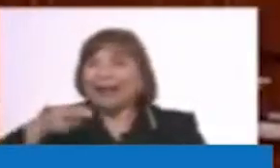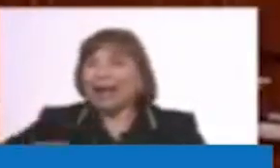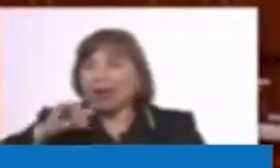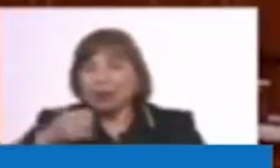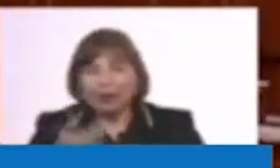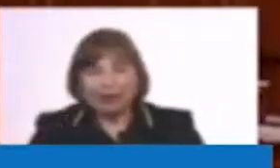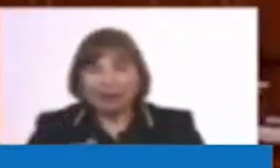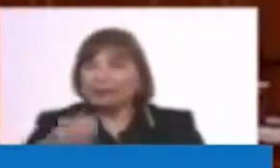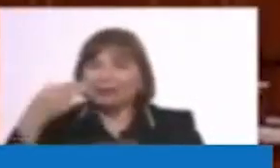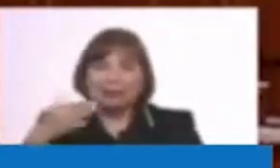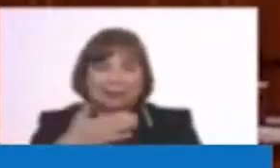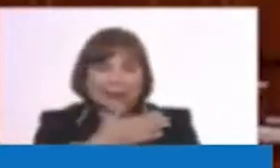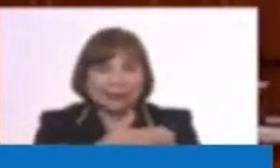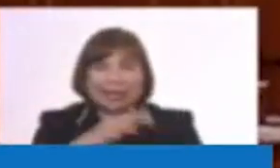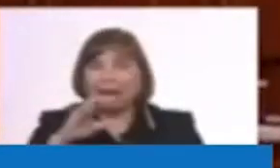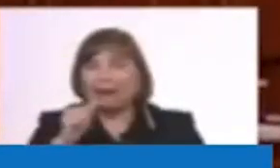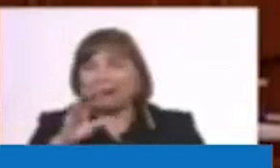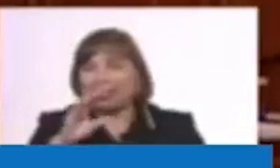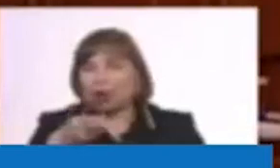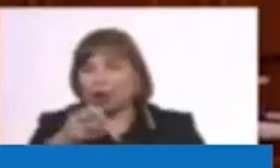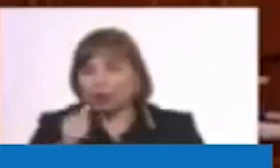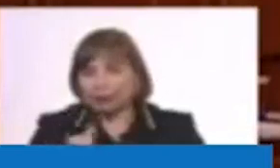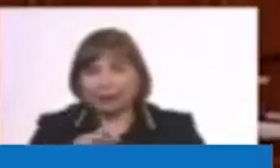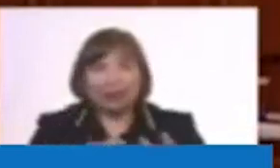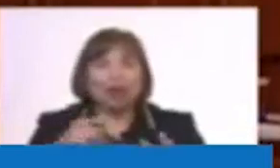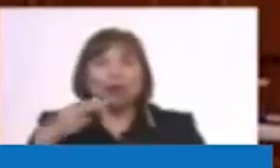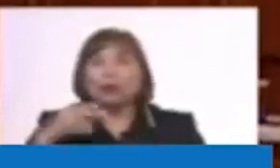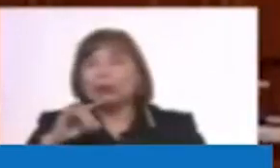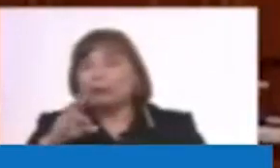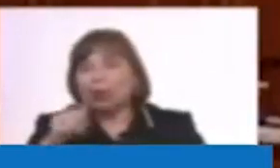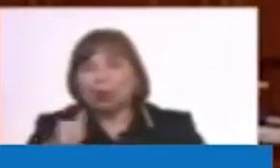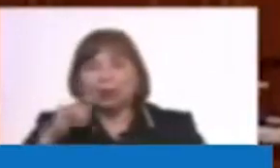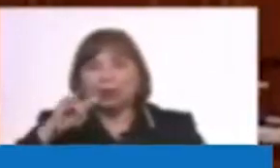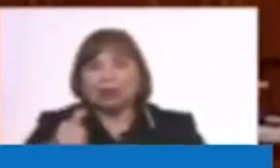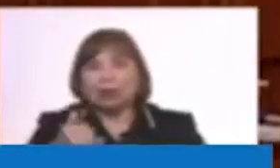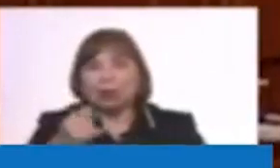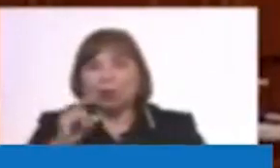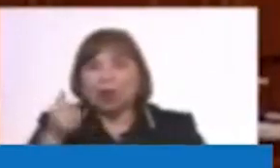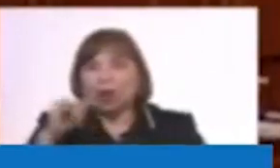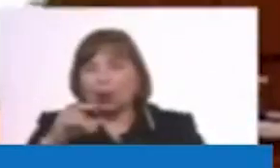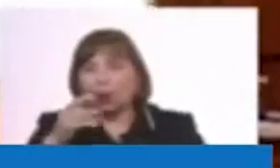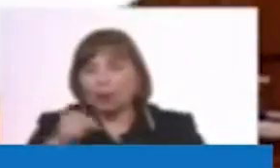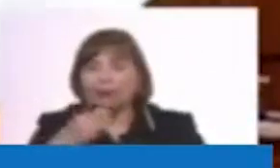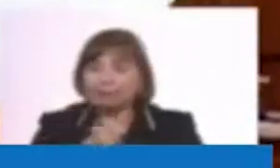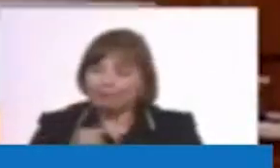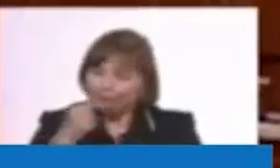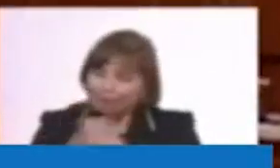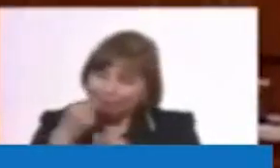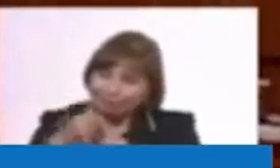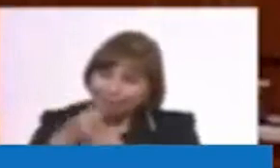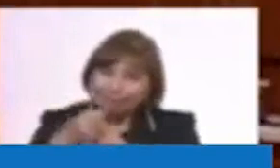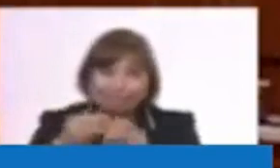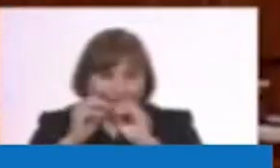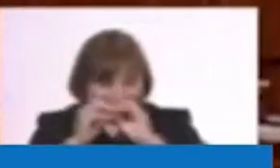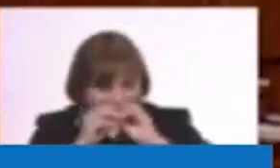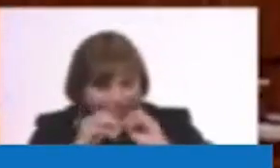Atalaya Chimbote caballo cocha riojas yurimadas y juanjuí los cuales serán trabajos de